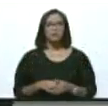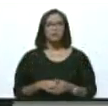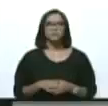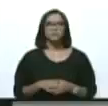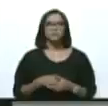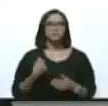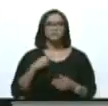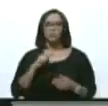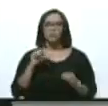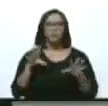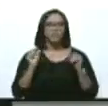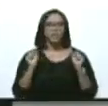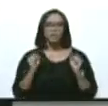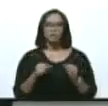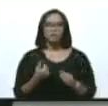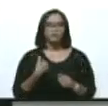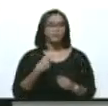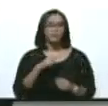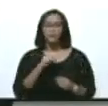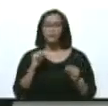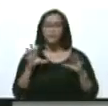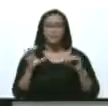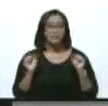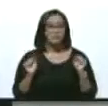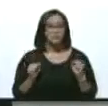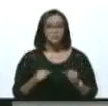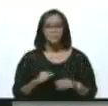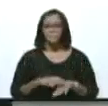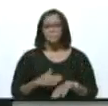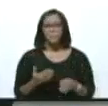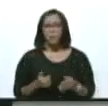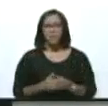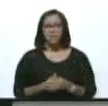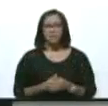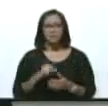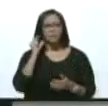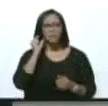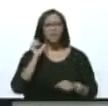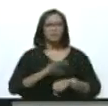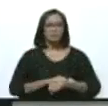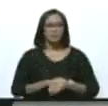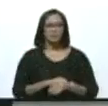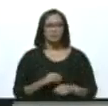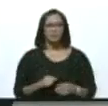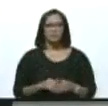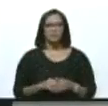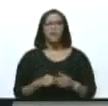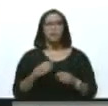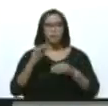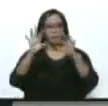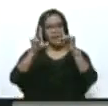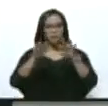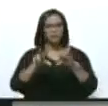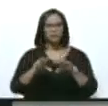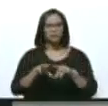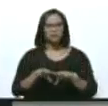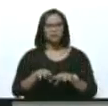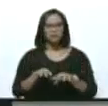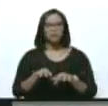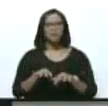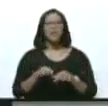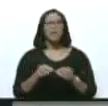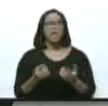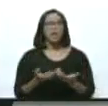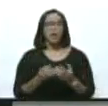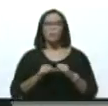Yo no lo entiendo. De verdad, yo no lo entiendo. ¿Por qué Milagro Sala todavía está detenida? Entonces vamos a hacer un documento y vamos a hacerlo correr